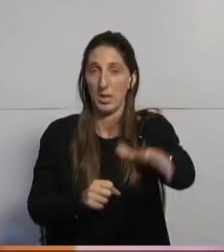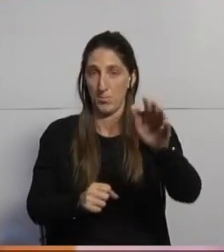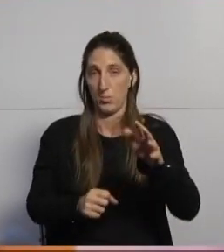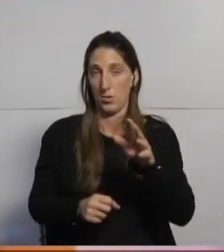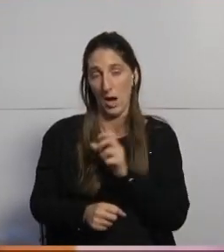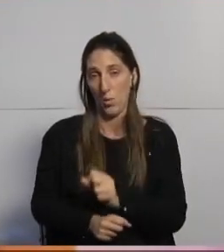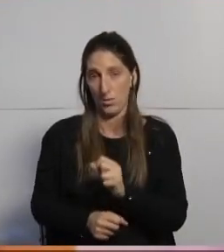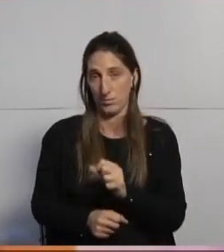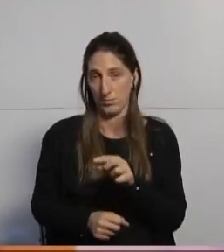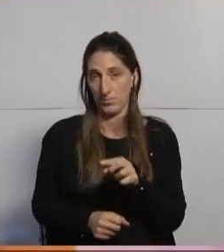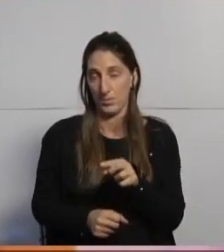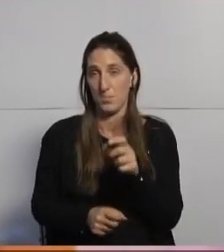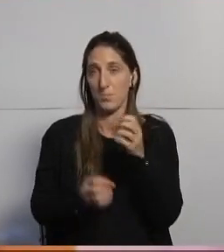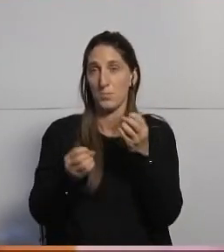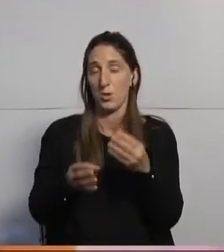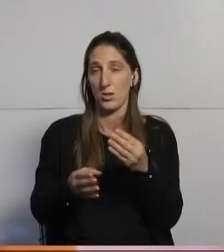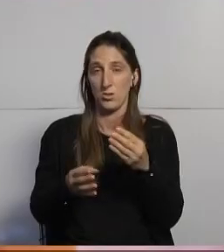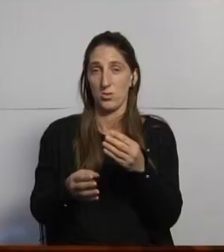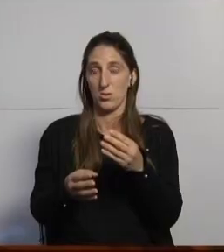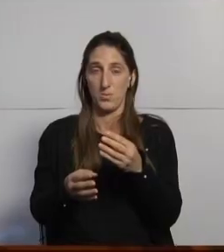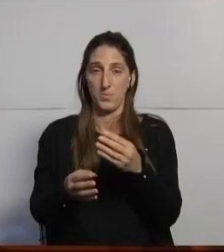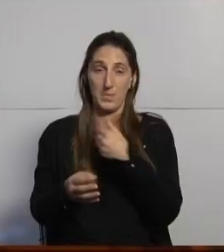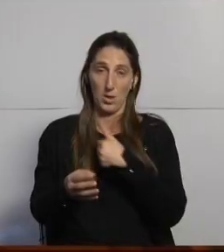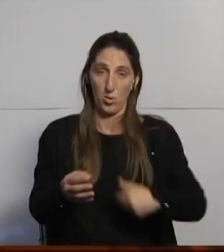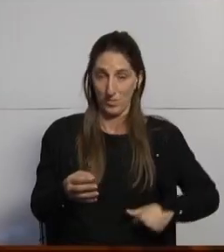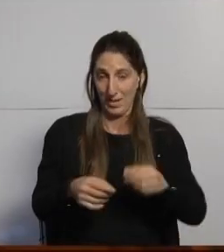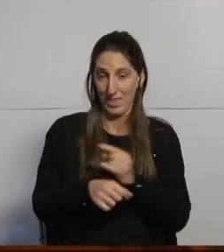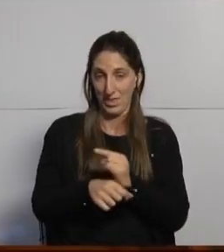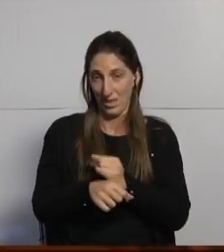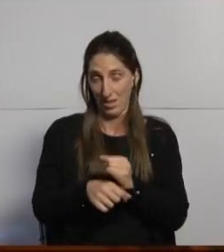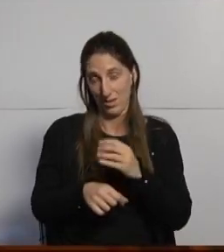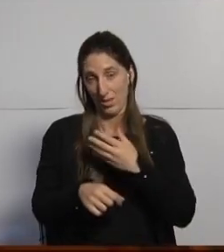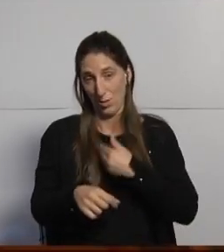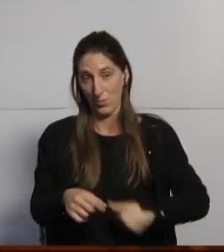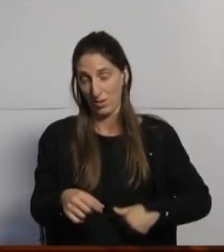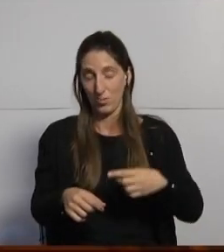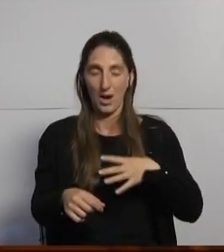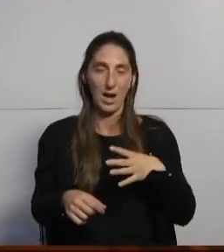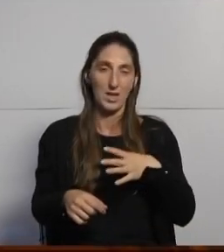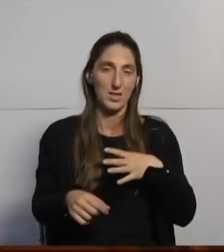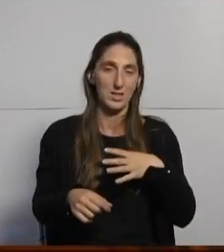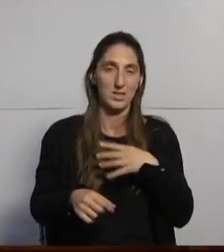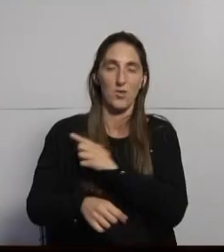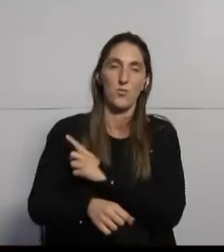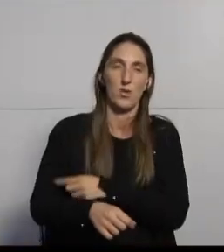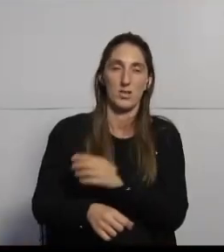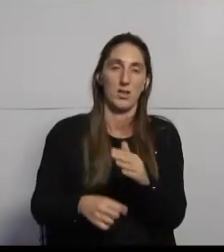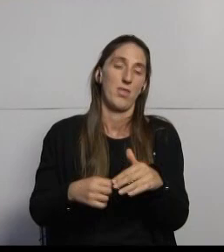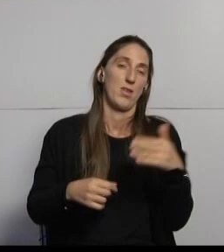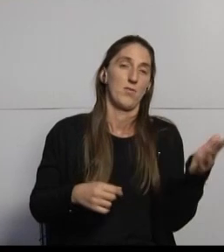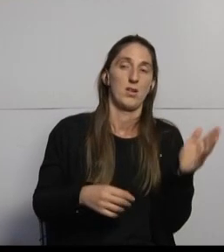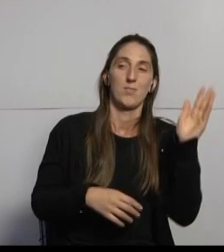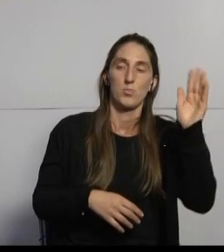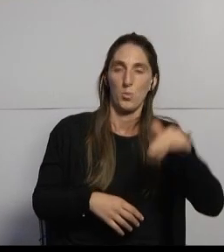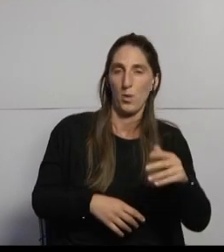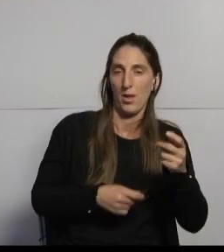¿sí? Y para eso las entidades de gobierno, como estábamos hablando anteriormente, tienen fuerzas exógenas que no pueden de alguna manera